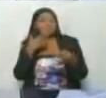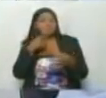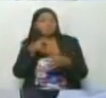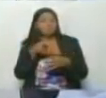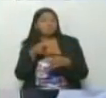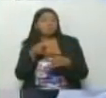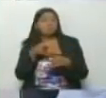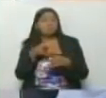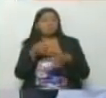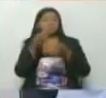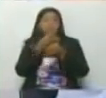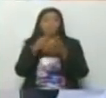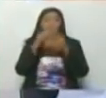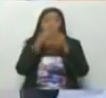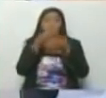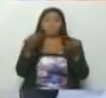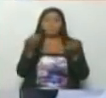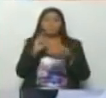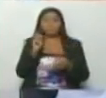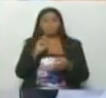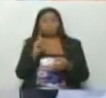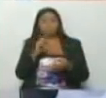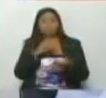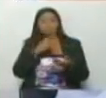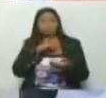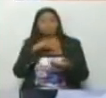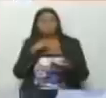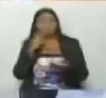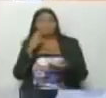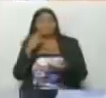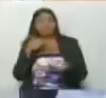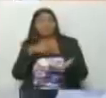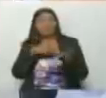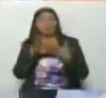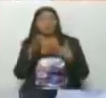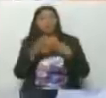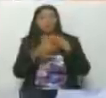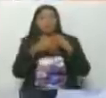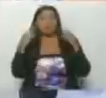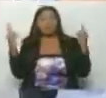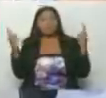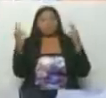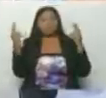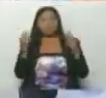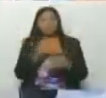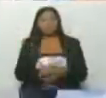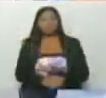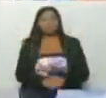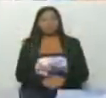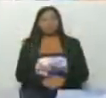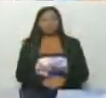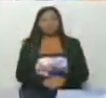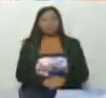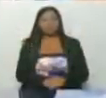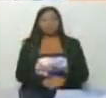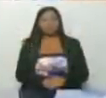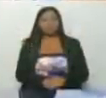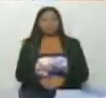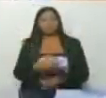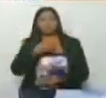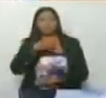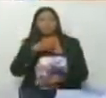absolutamente perfecto pero ese método no garantizó una enorme victoria no se puede evaluar a ese método por las